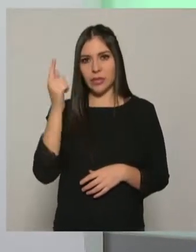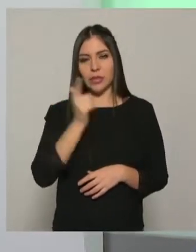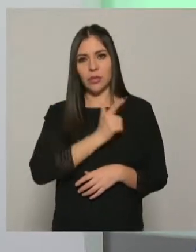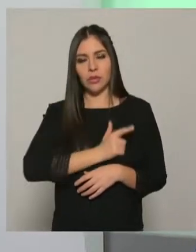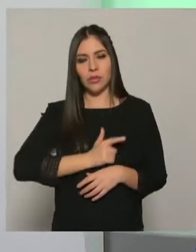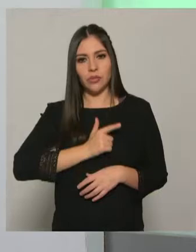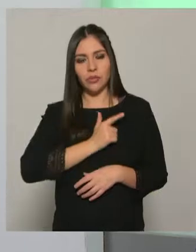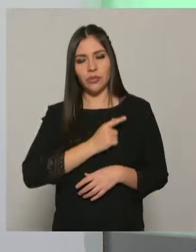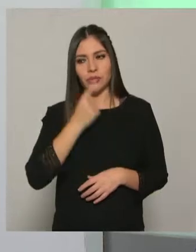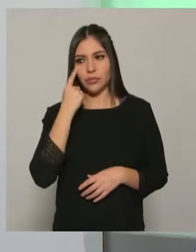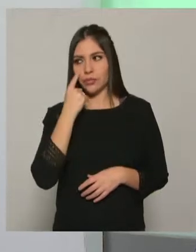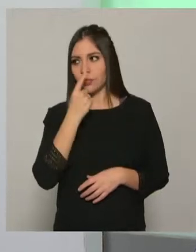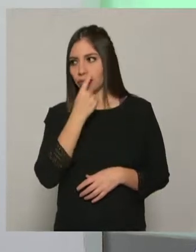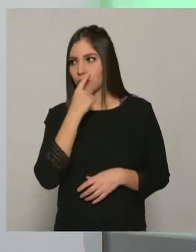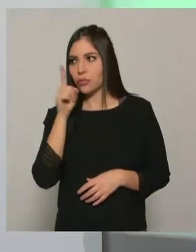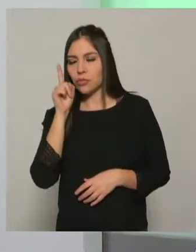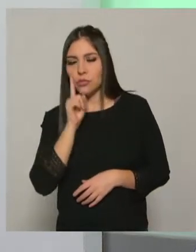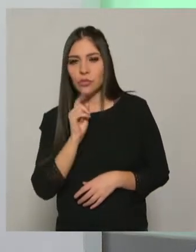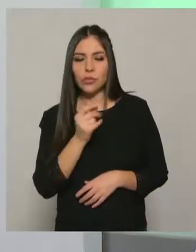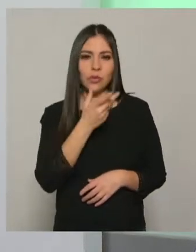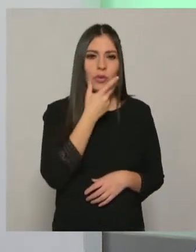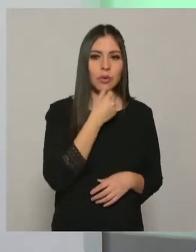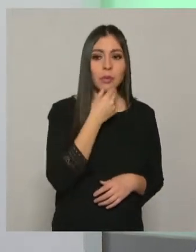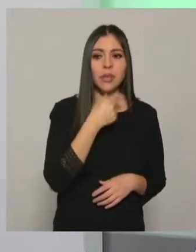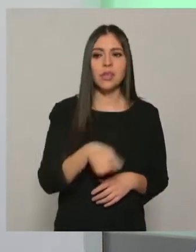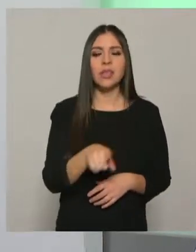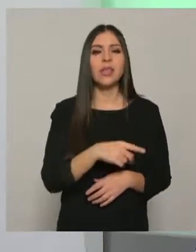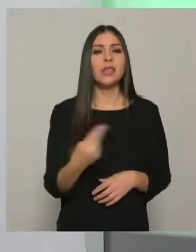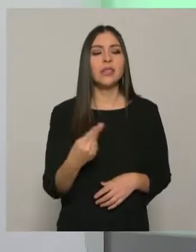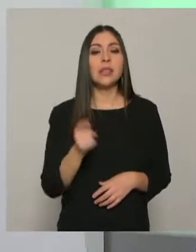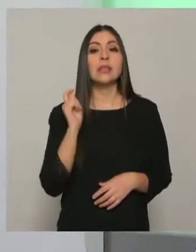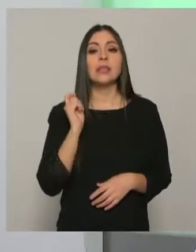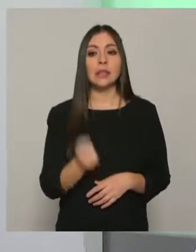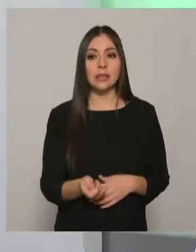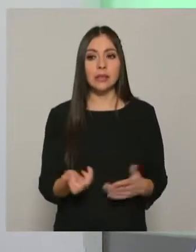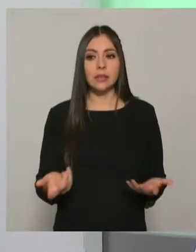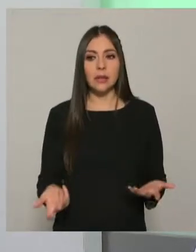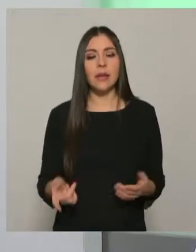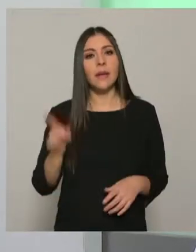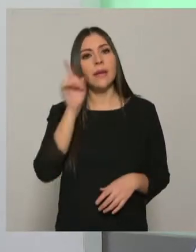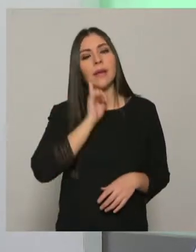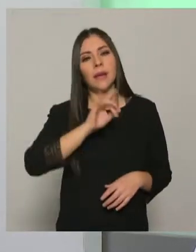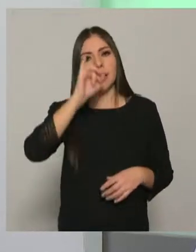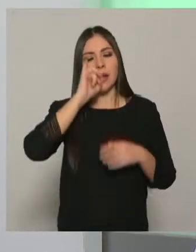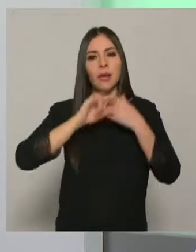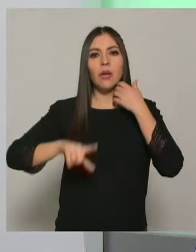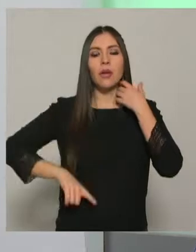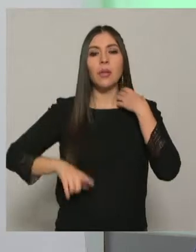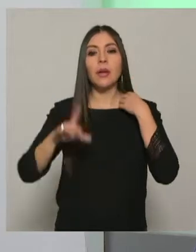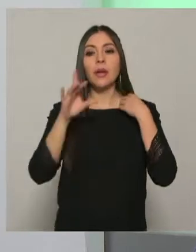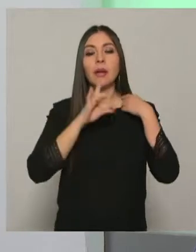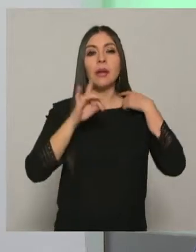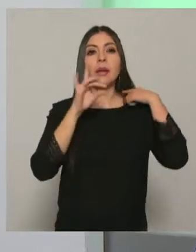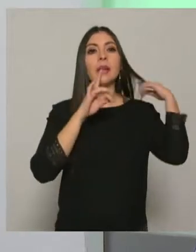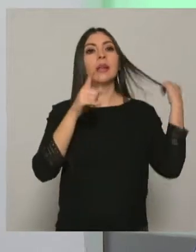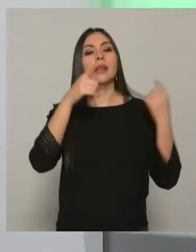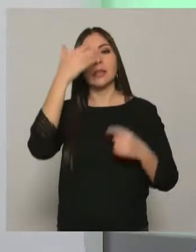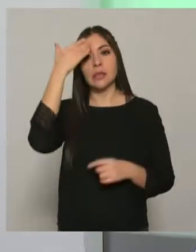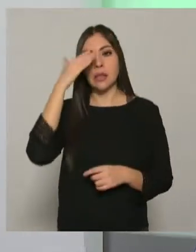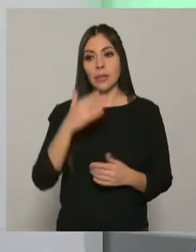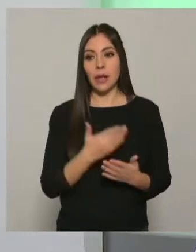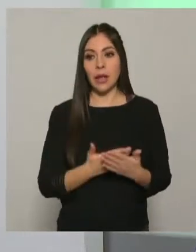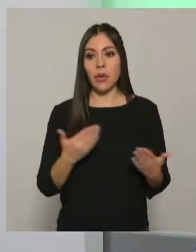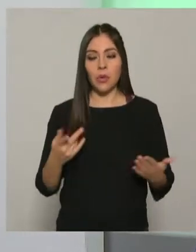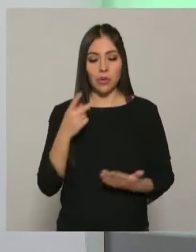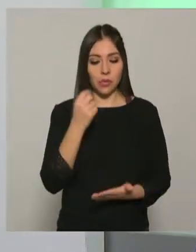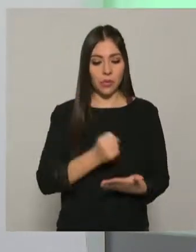de género. ¿Qué se necesita para esto? ¿Y qué fue lo que dijo la jefa de gobierno cuando se entera que ya este